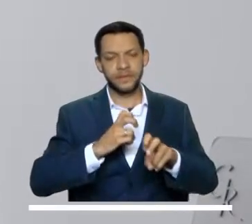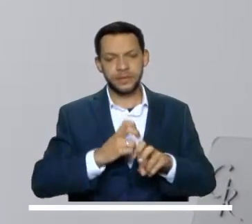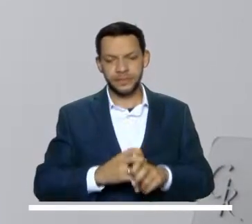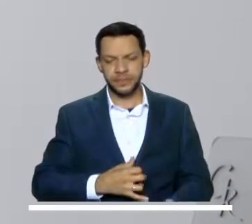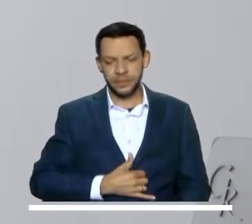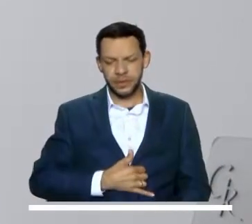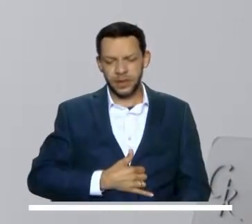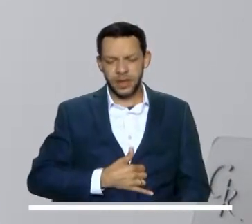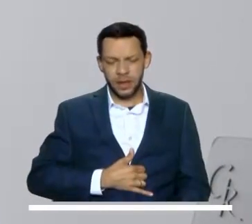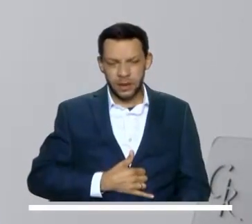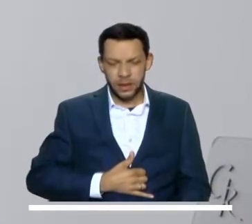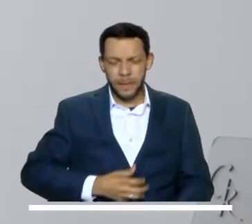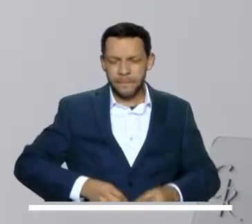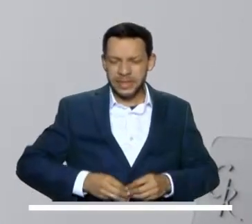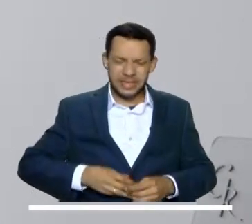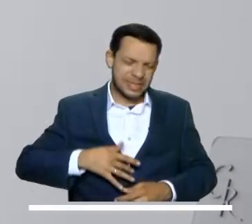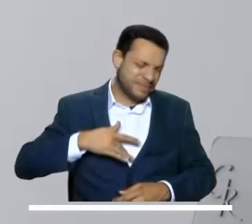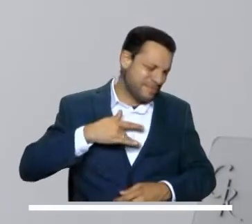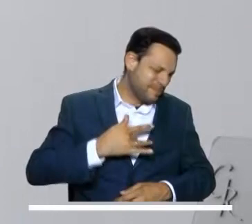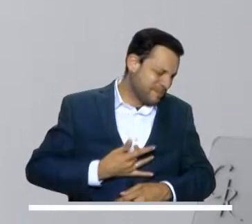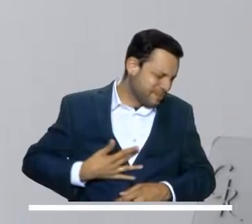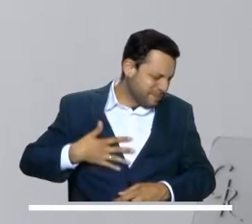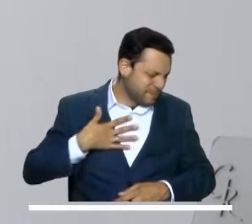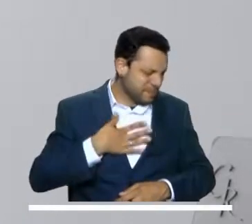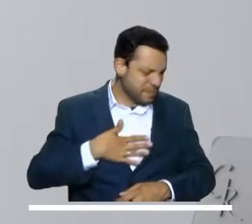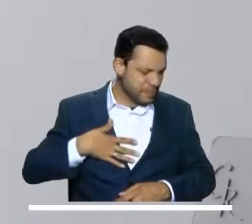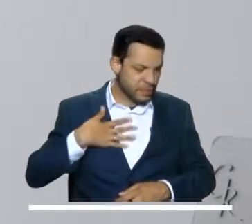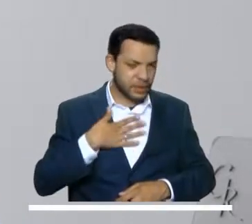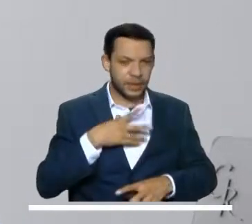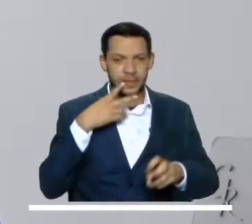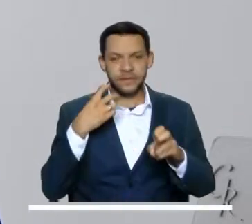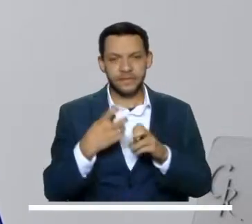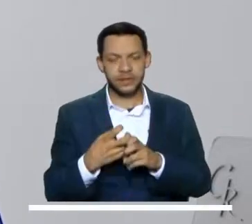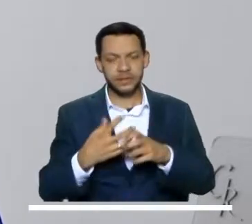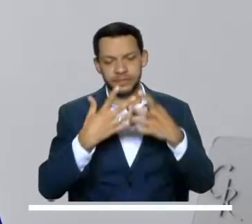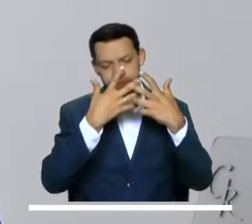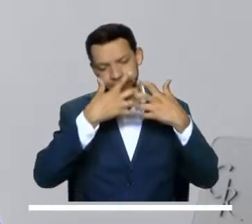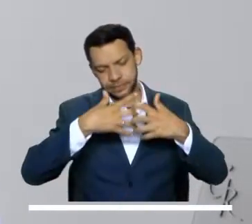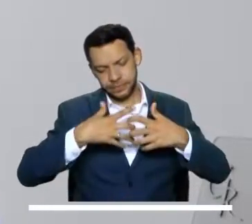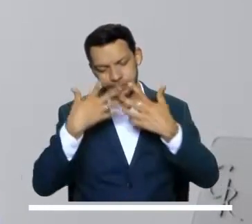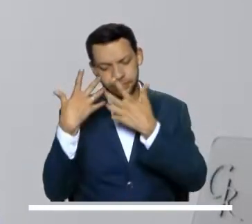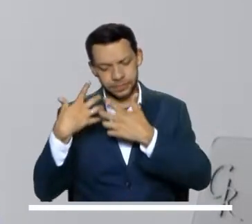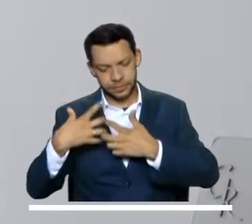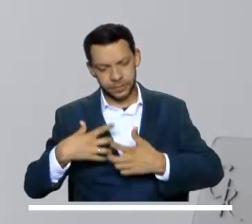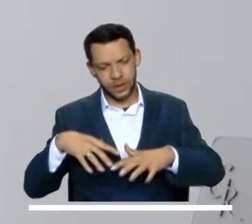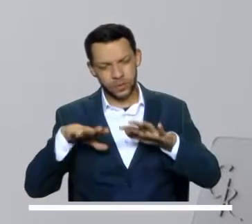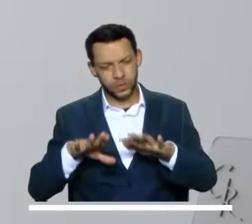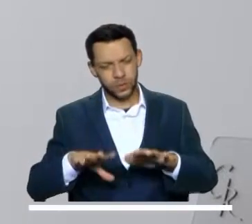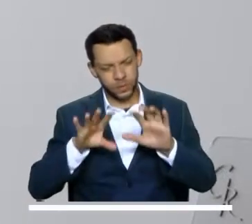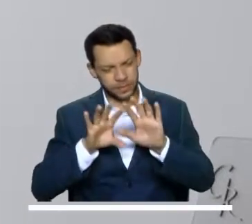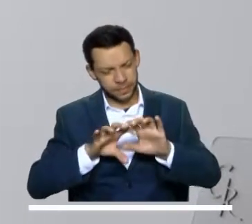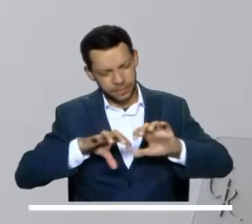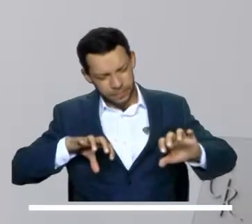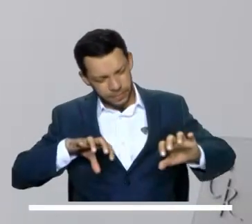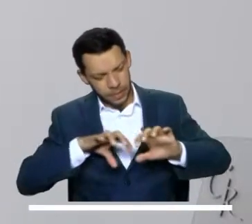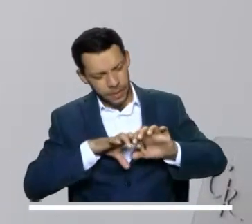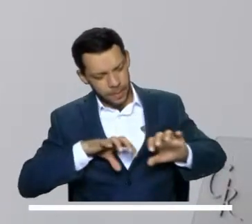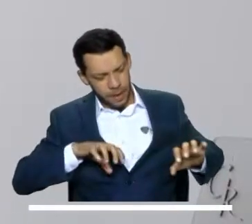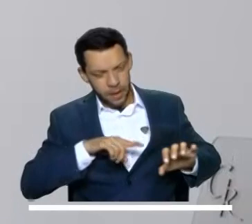el duodeno, y tratando de detectar las alteraciones en la estructura del órgano, ya sean inflamaciones,